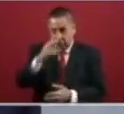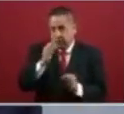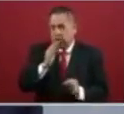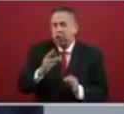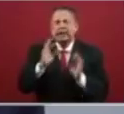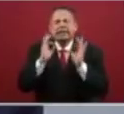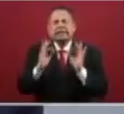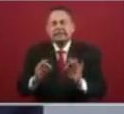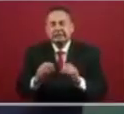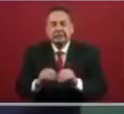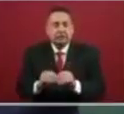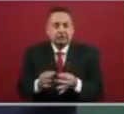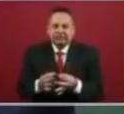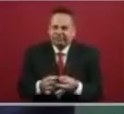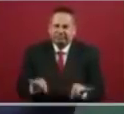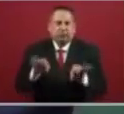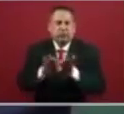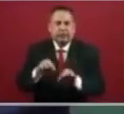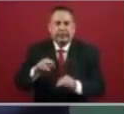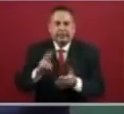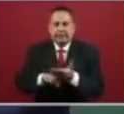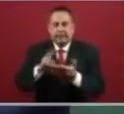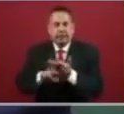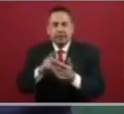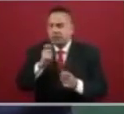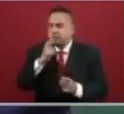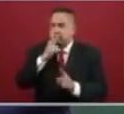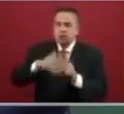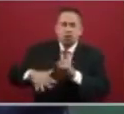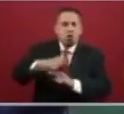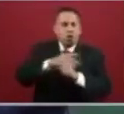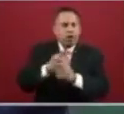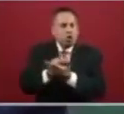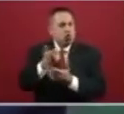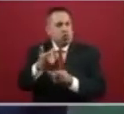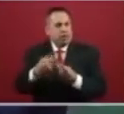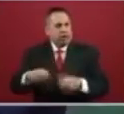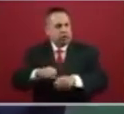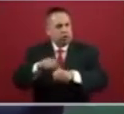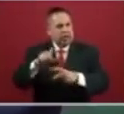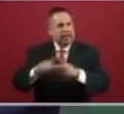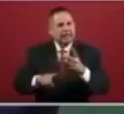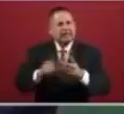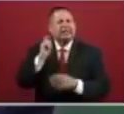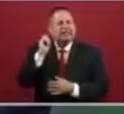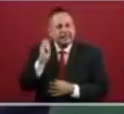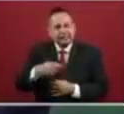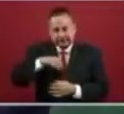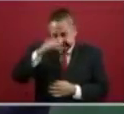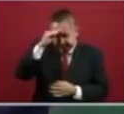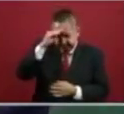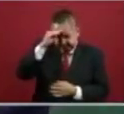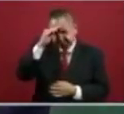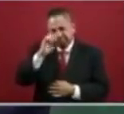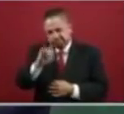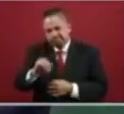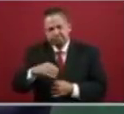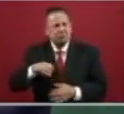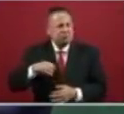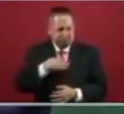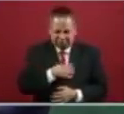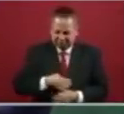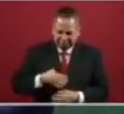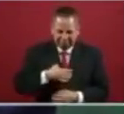por la enorme importancia ecológica, económica y social que tiene. Me llena